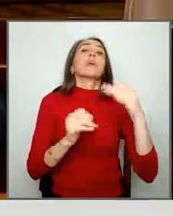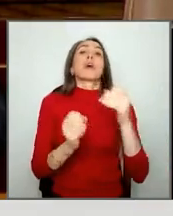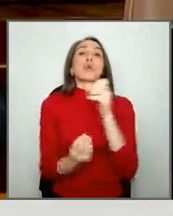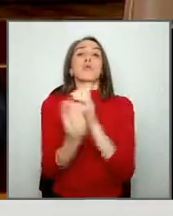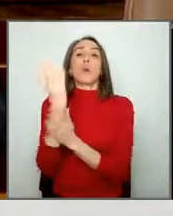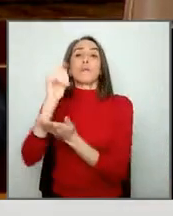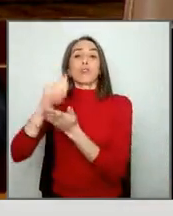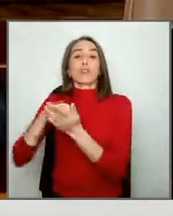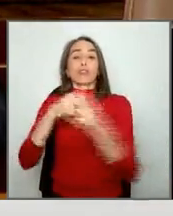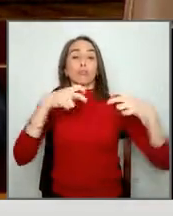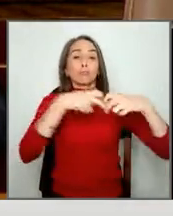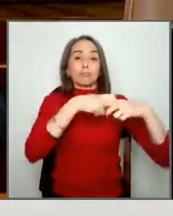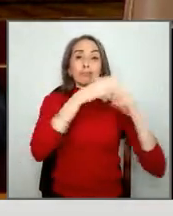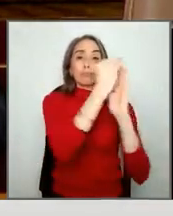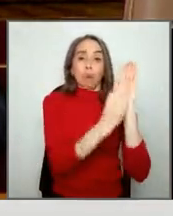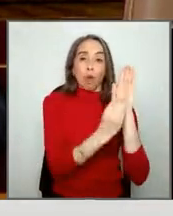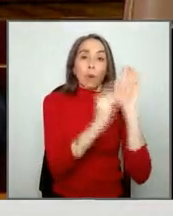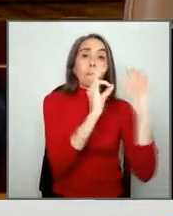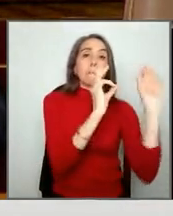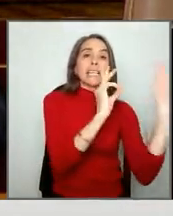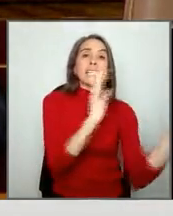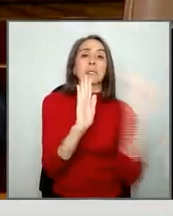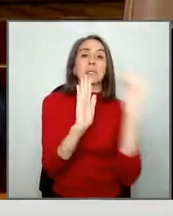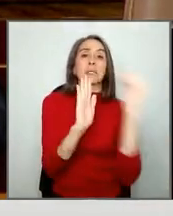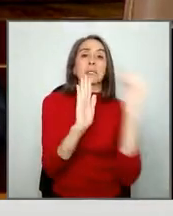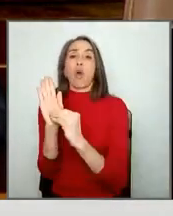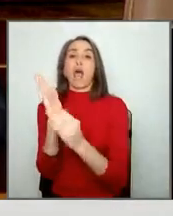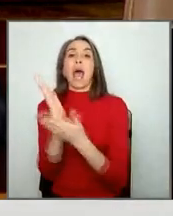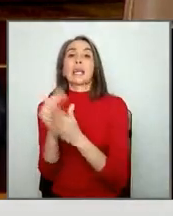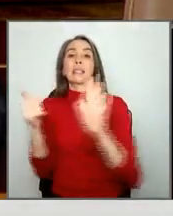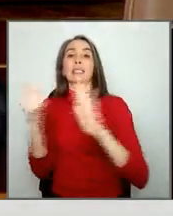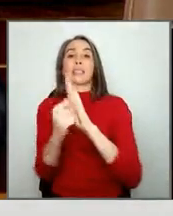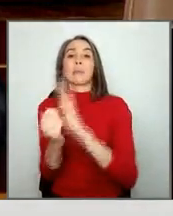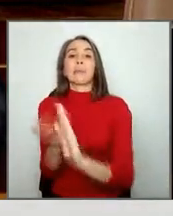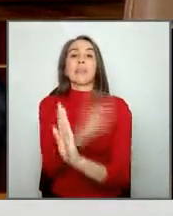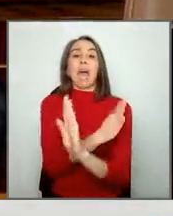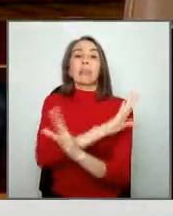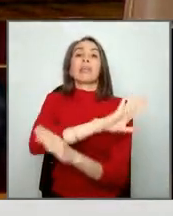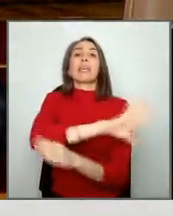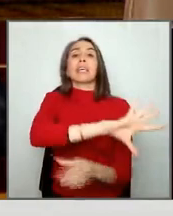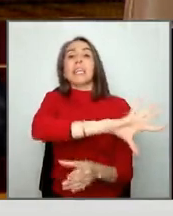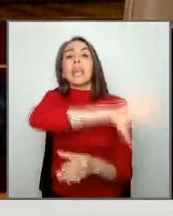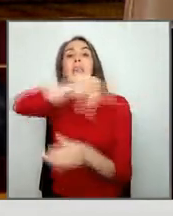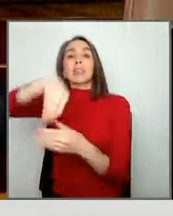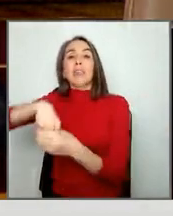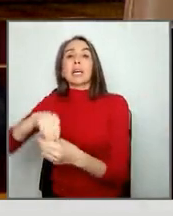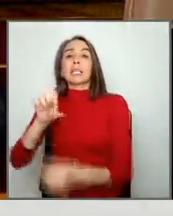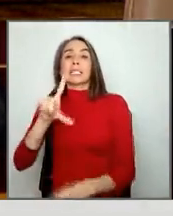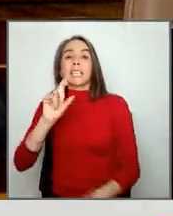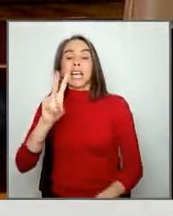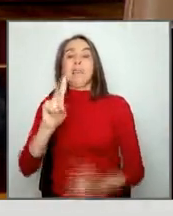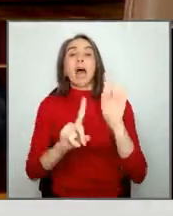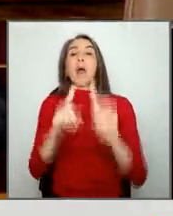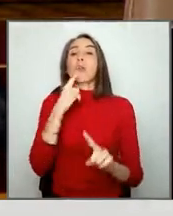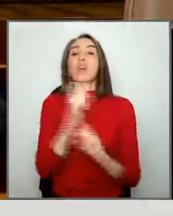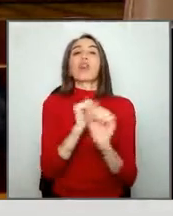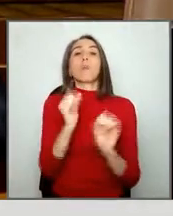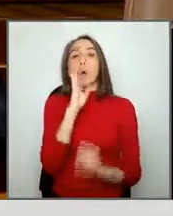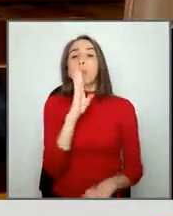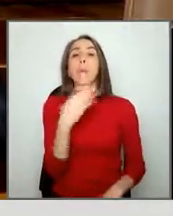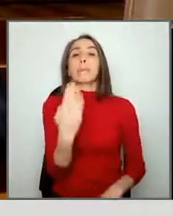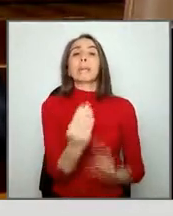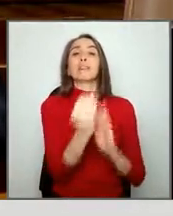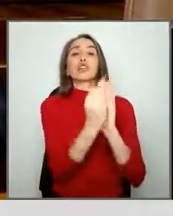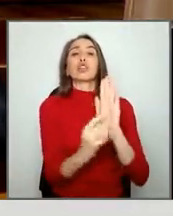de trabajo vigente hasta seis meses ante el traspaso algunos dirán que no se pueden otorgar beneficios no contenidos los estatutos pero